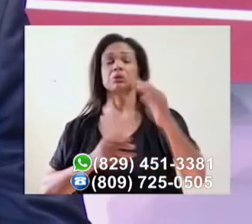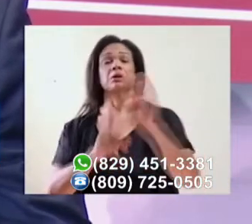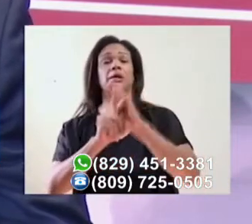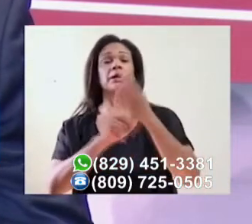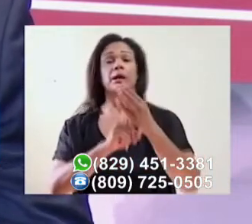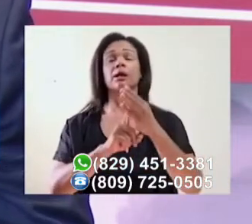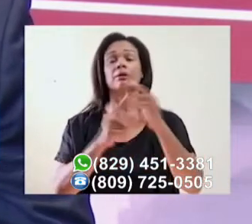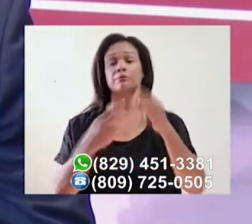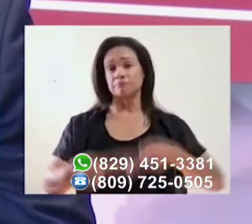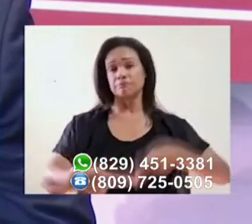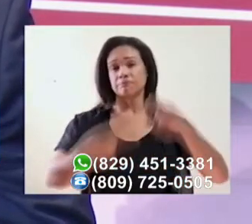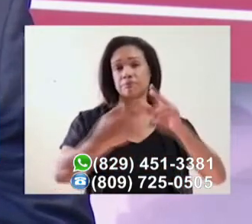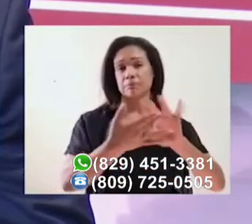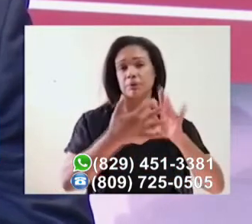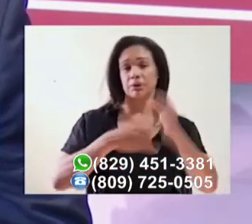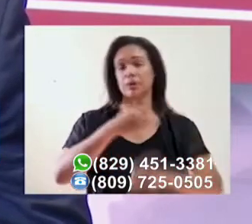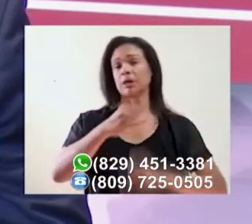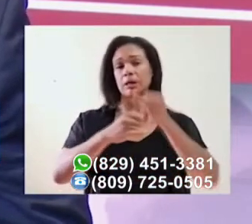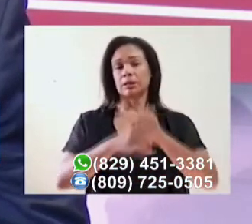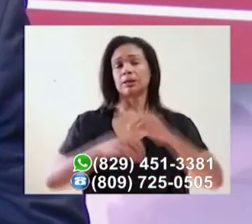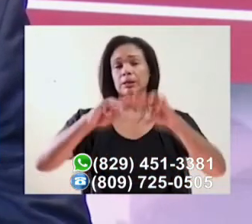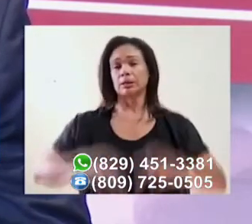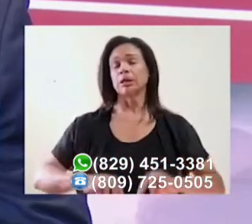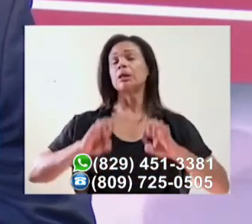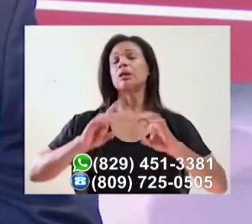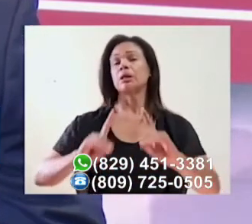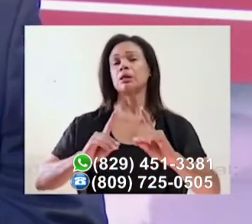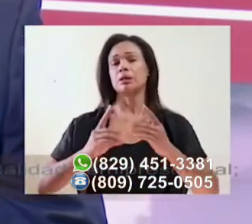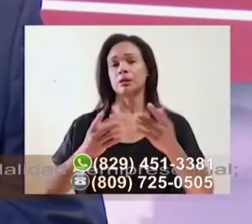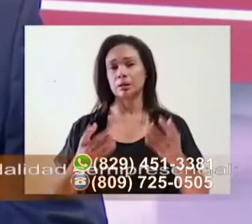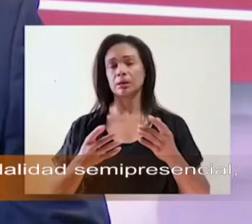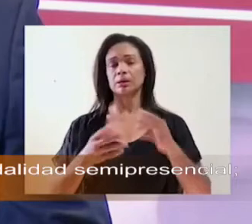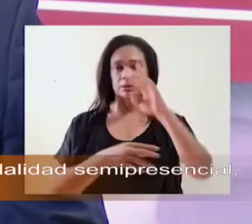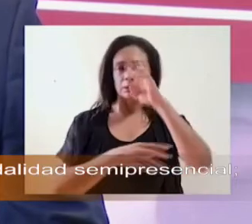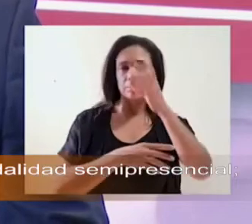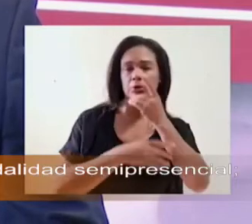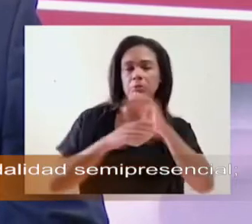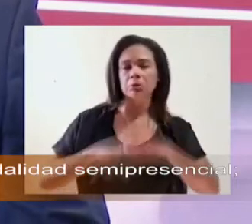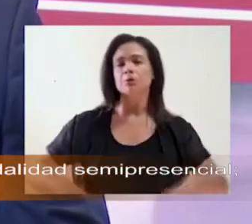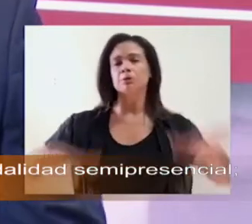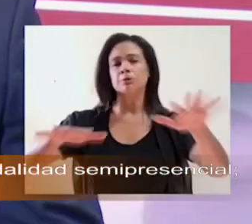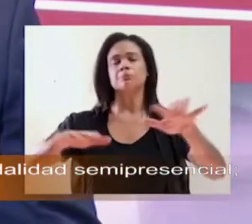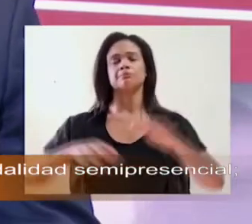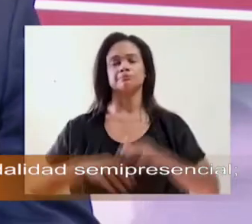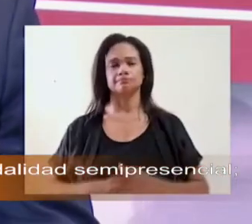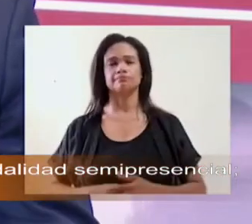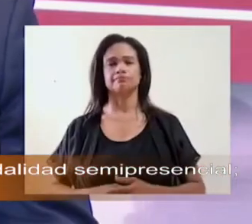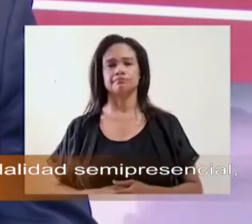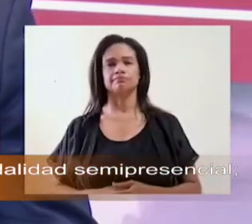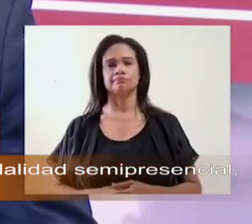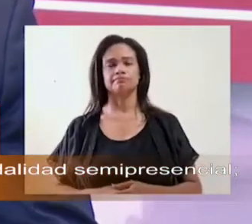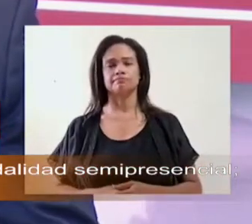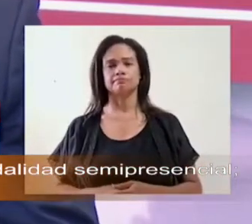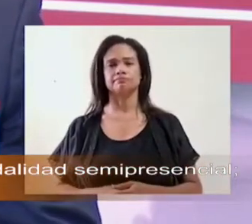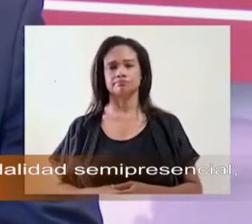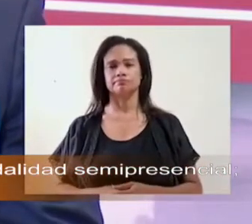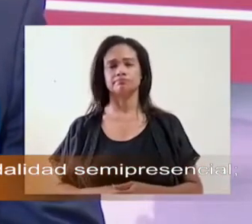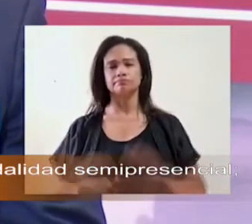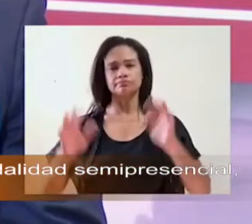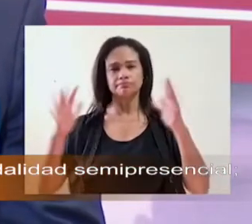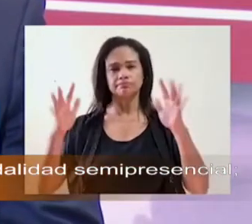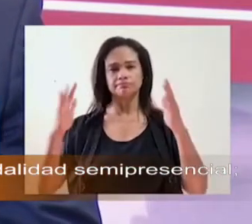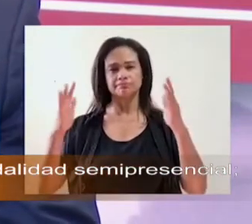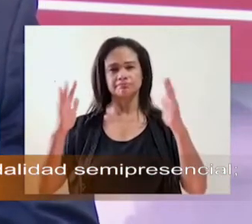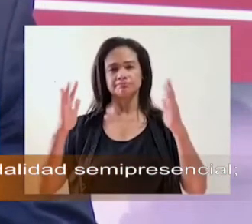distancia por la alta positividad del coronavirus son pedro brand que tiene una positividad de 11.48 por ciento